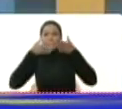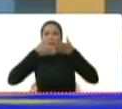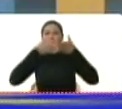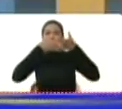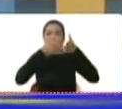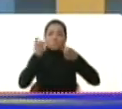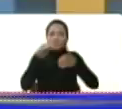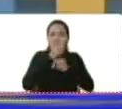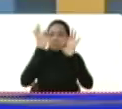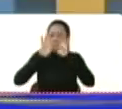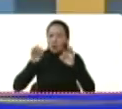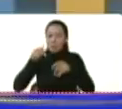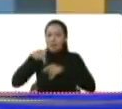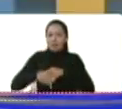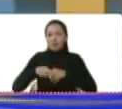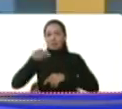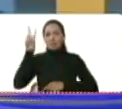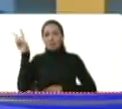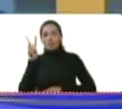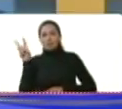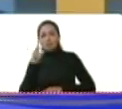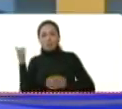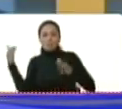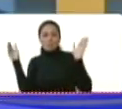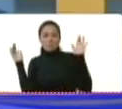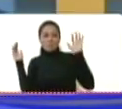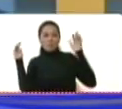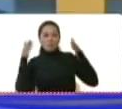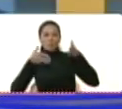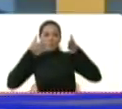y todos los barcos de nuestra Armada y los llevó